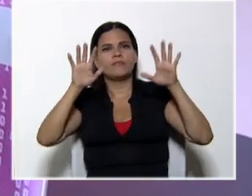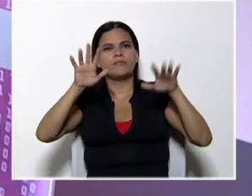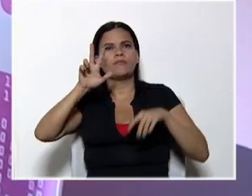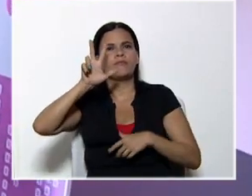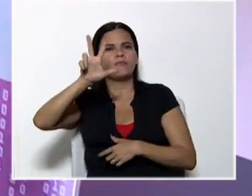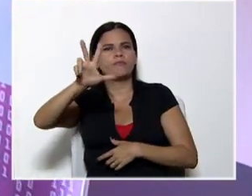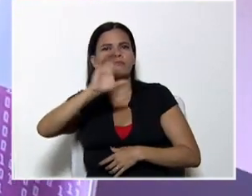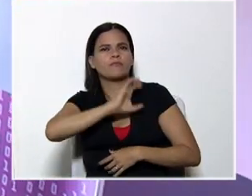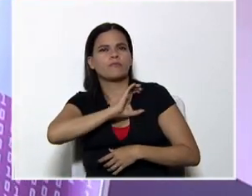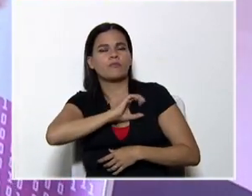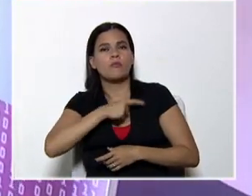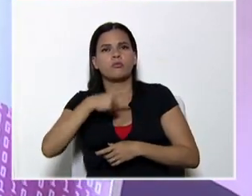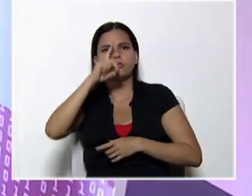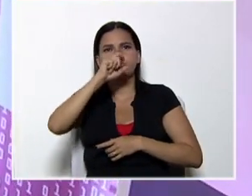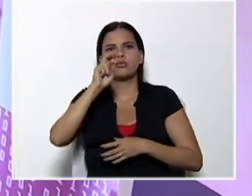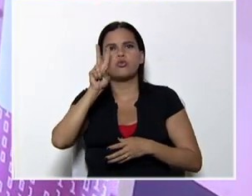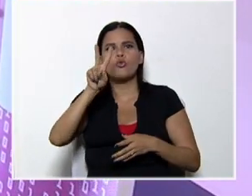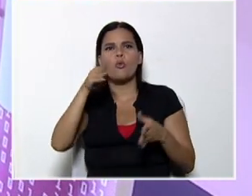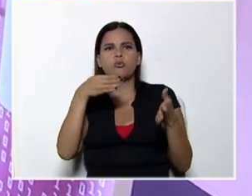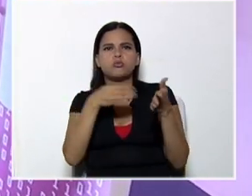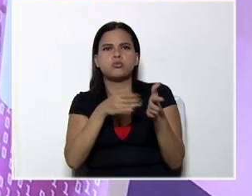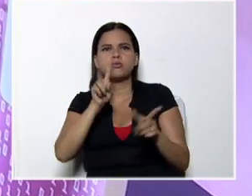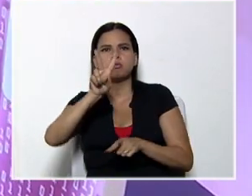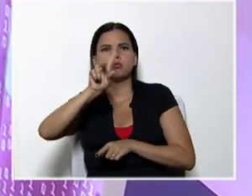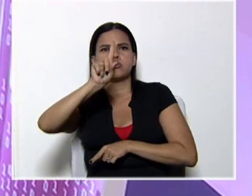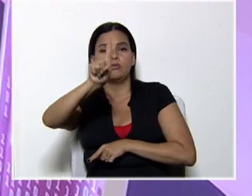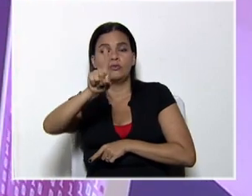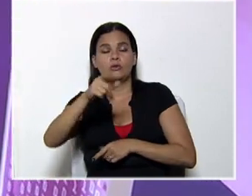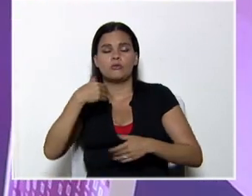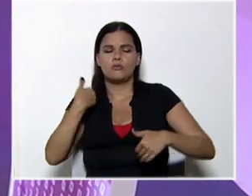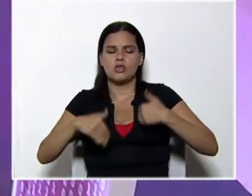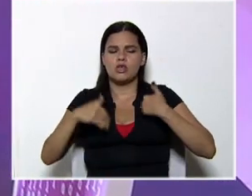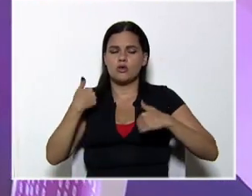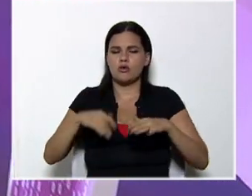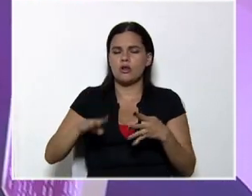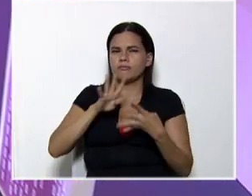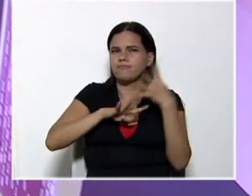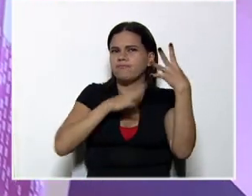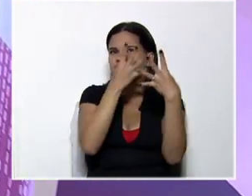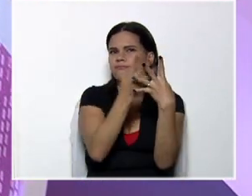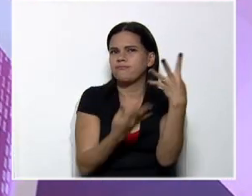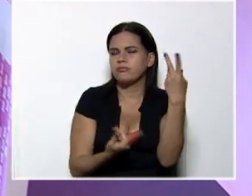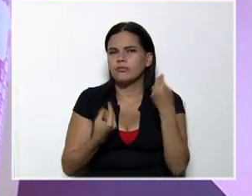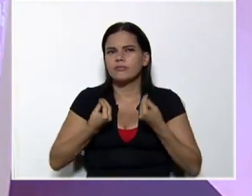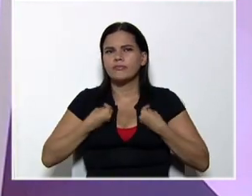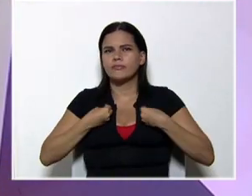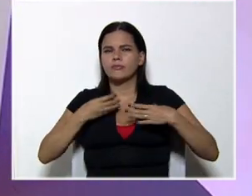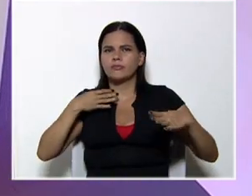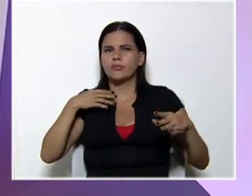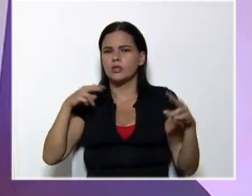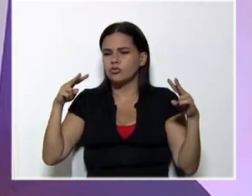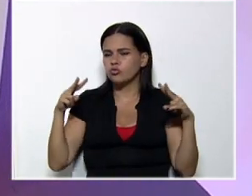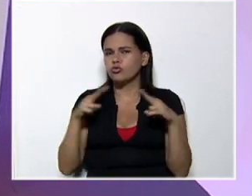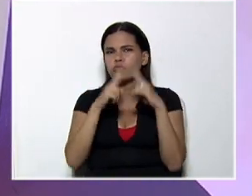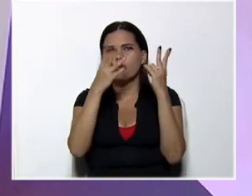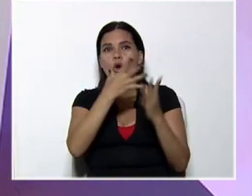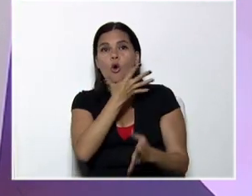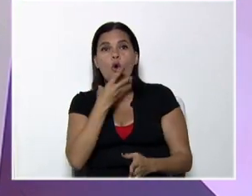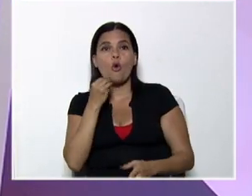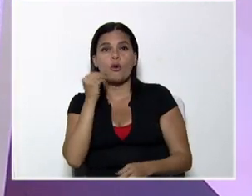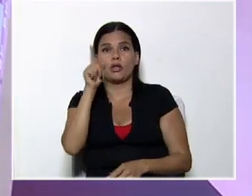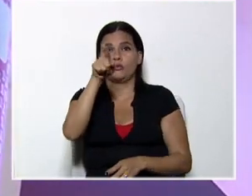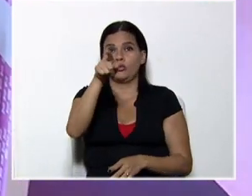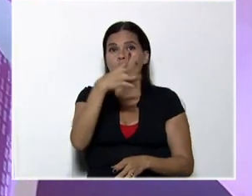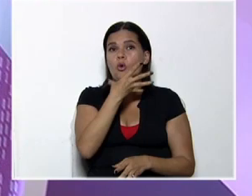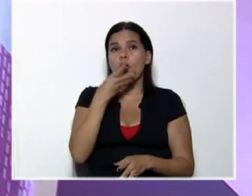año 2021, y es un miércoles de matemática para la vida, para encontrarnos jóvenes como tú, jóvenes